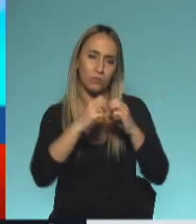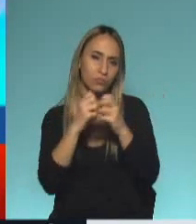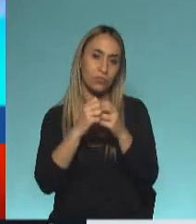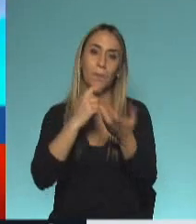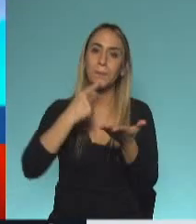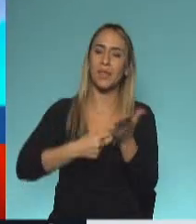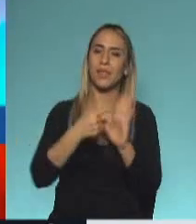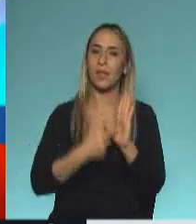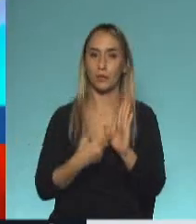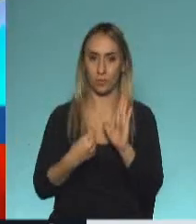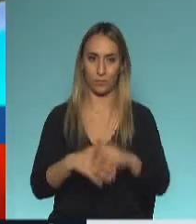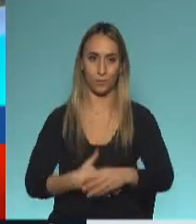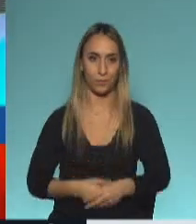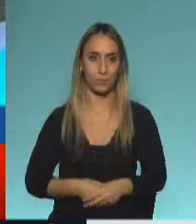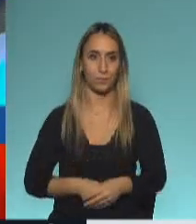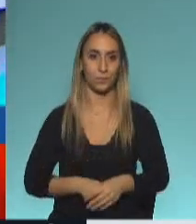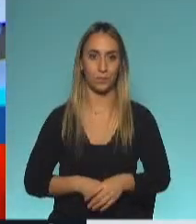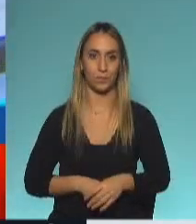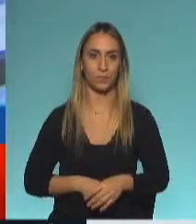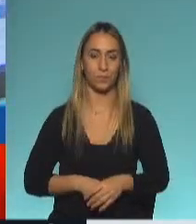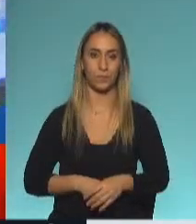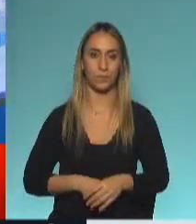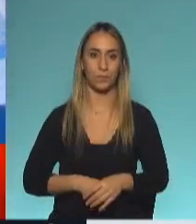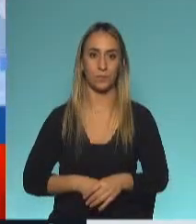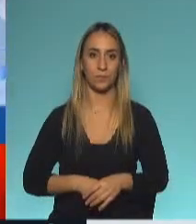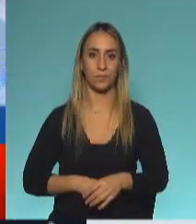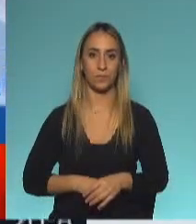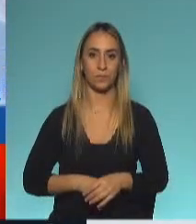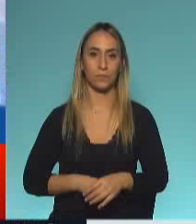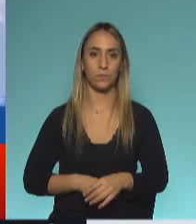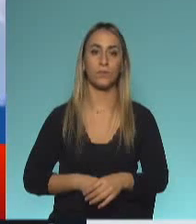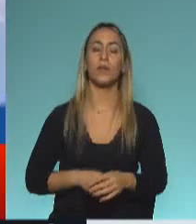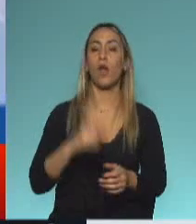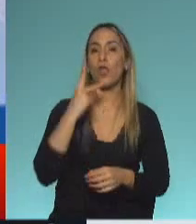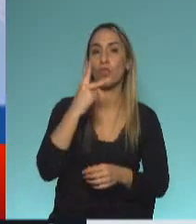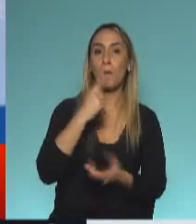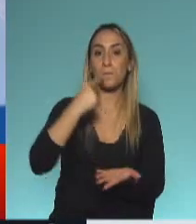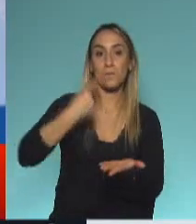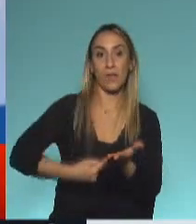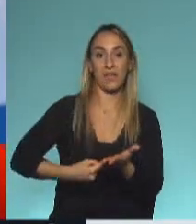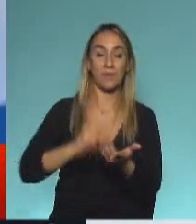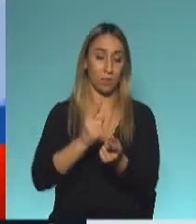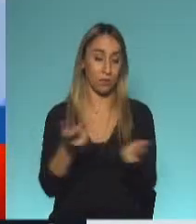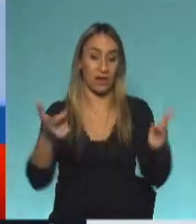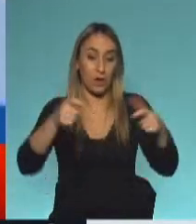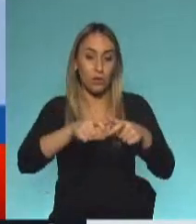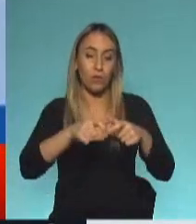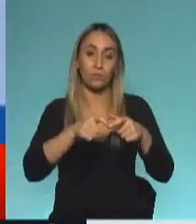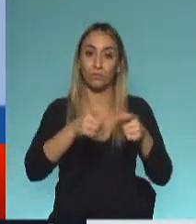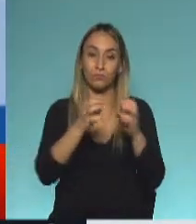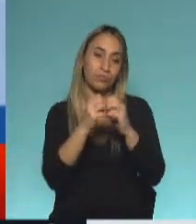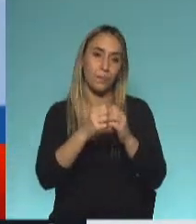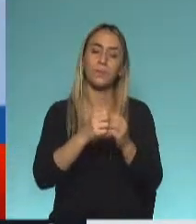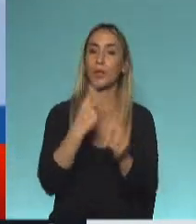vamos a los invito a la entrada le vamos a regalar puntual fíjate 2 y las tomadas a partir de este encuentro de día jueves la